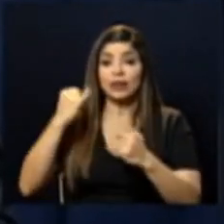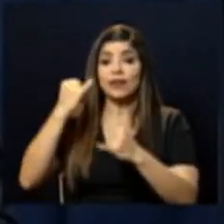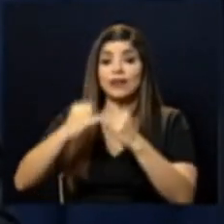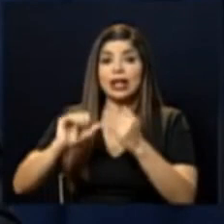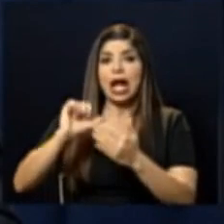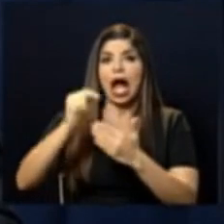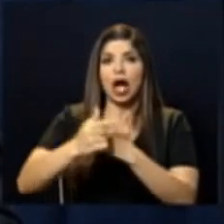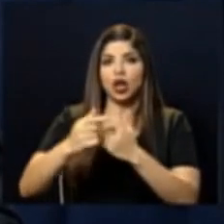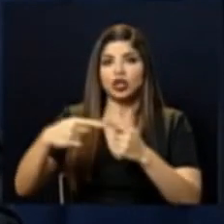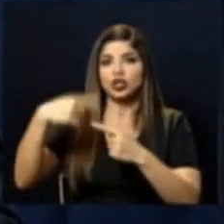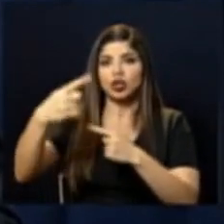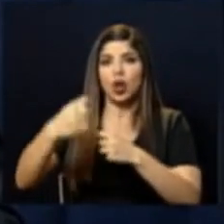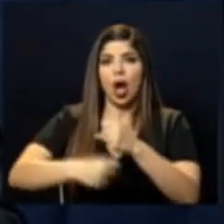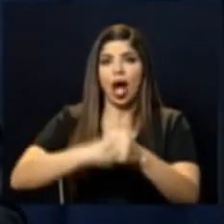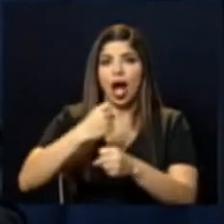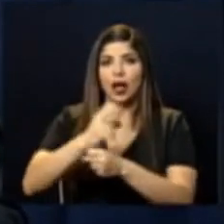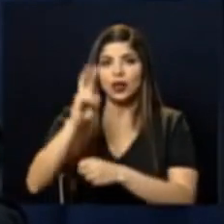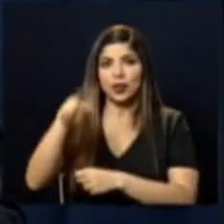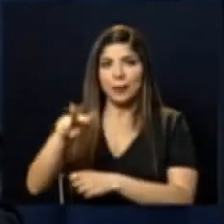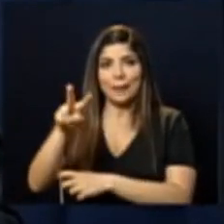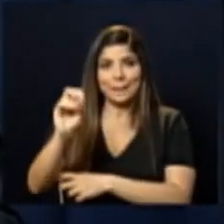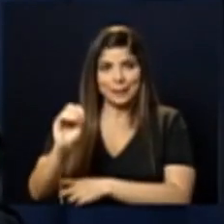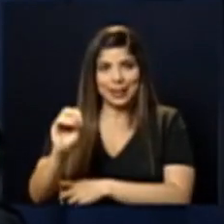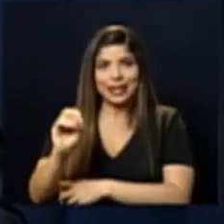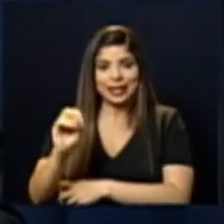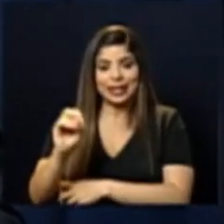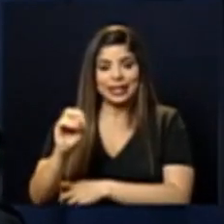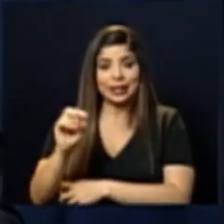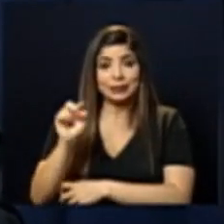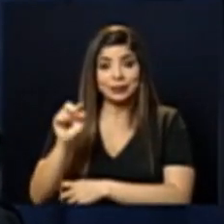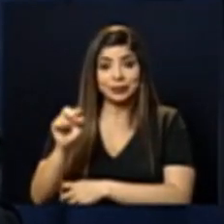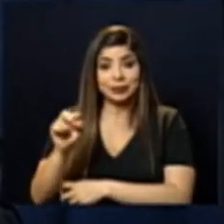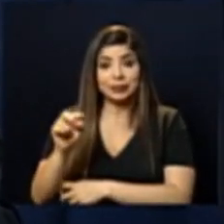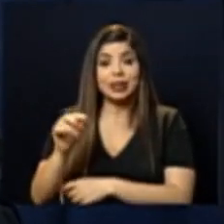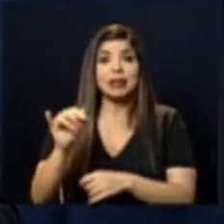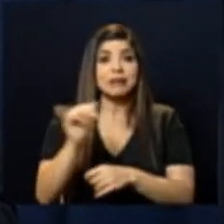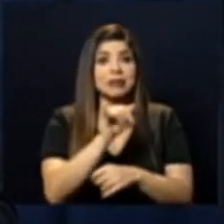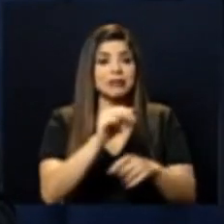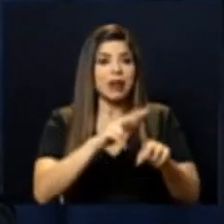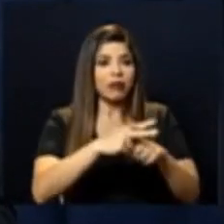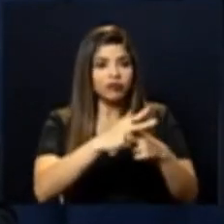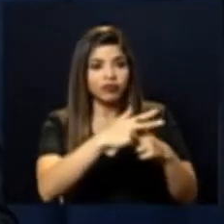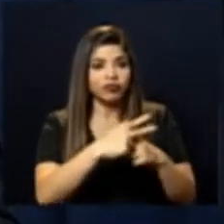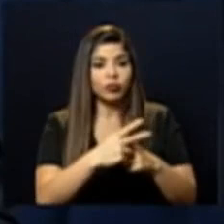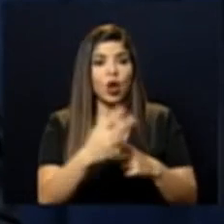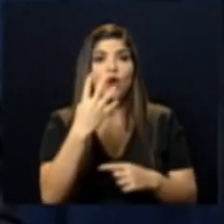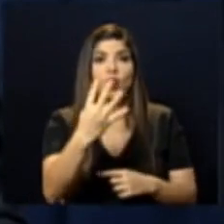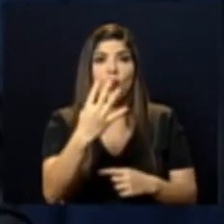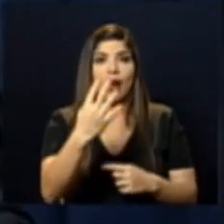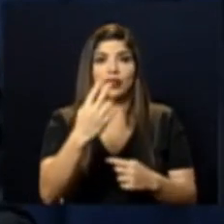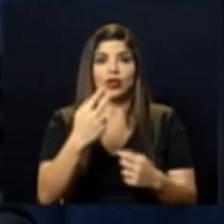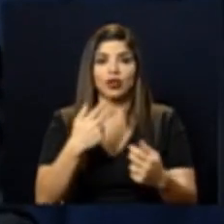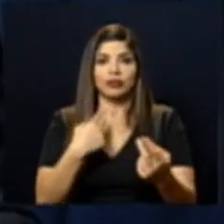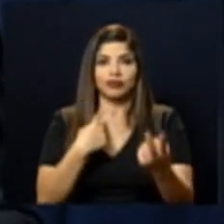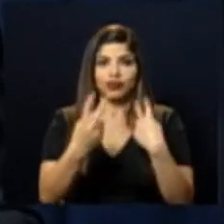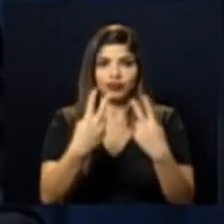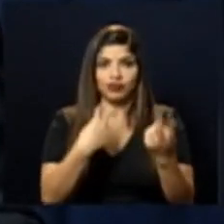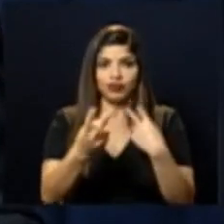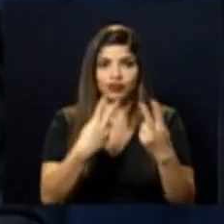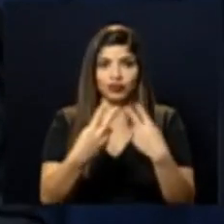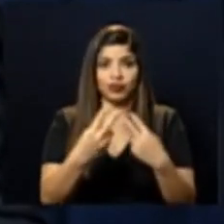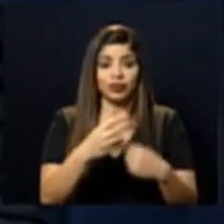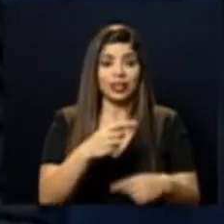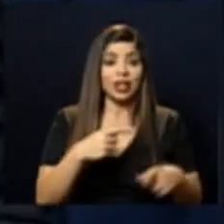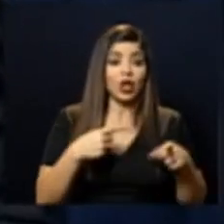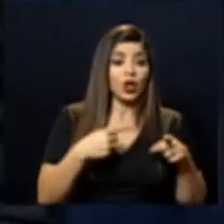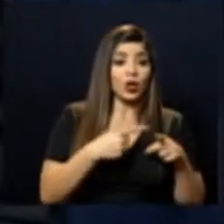agosto del año 2020, en tanto que la rehabilitación y ampliación a 4 carriles del tramo entre